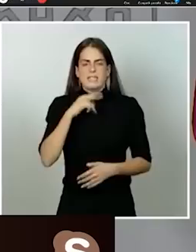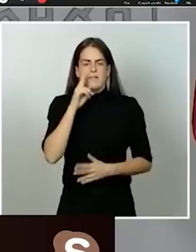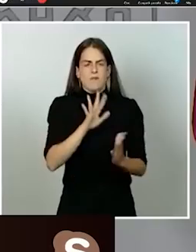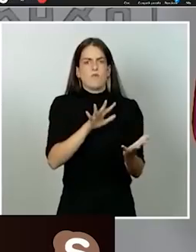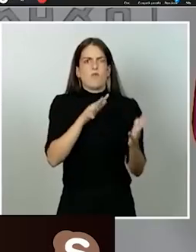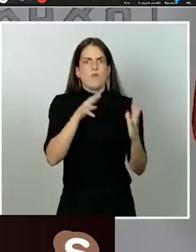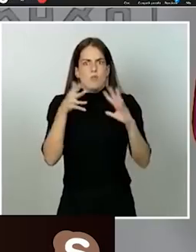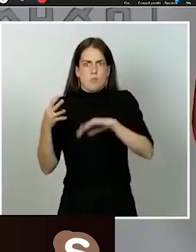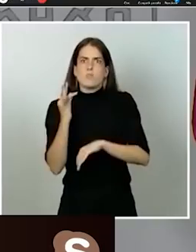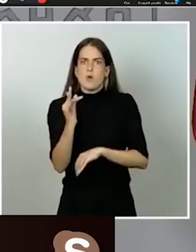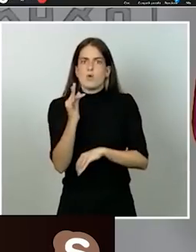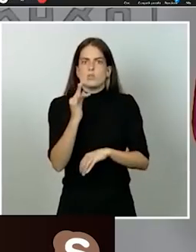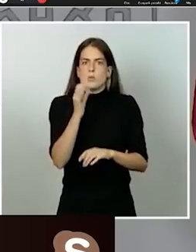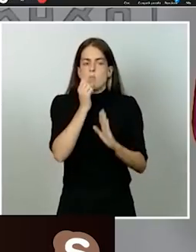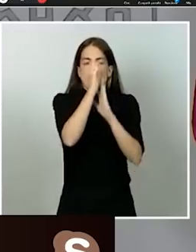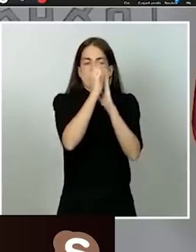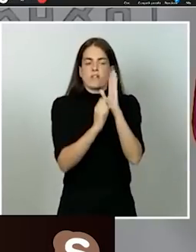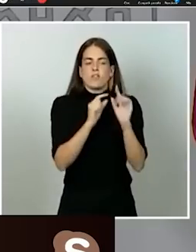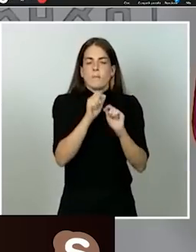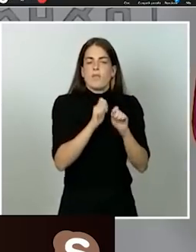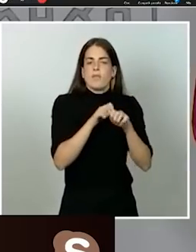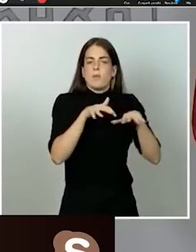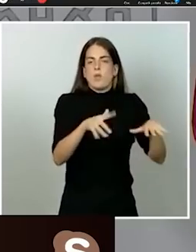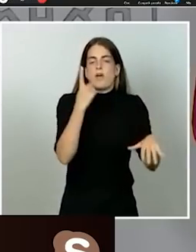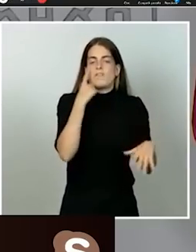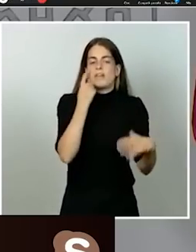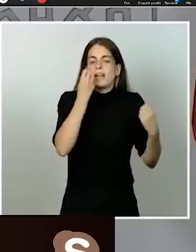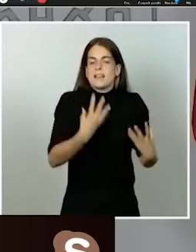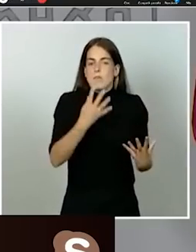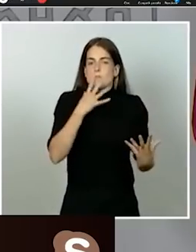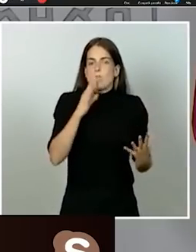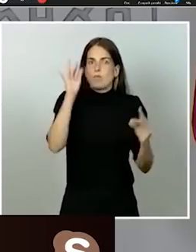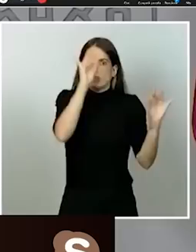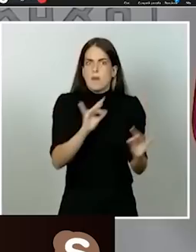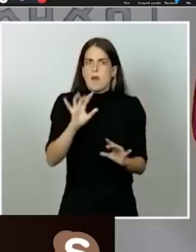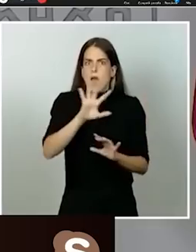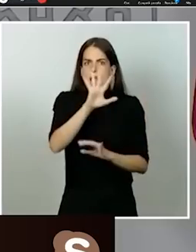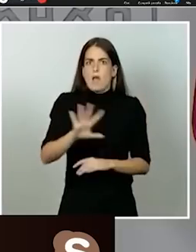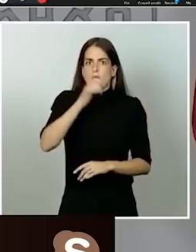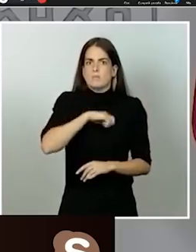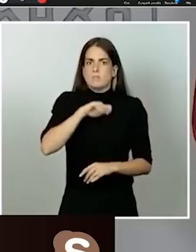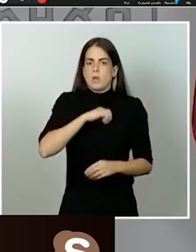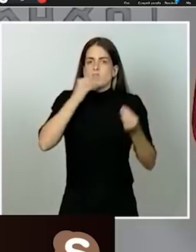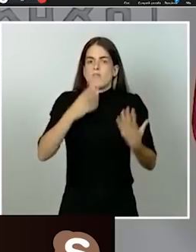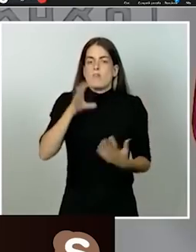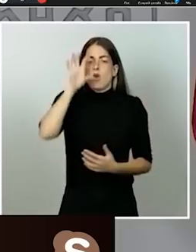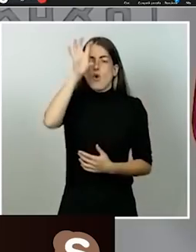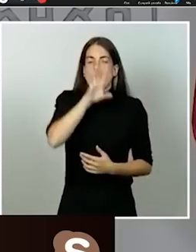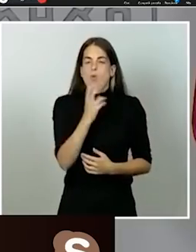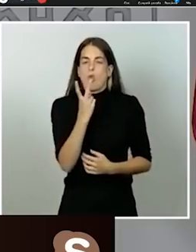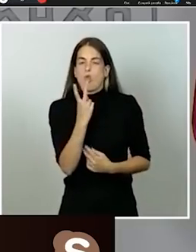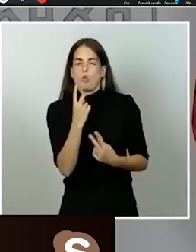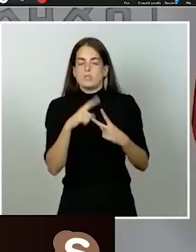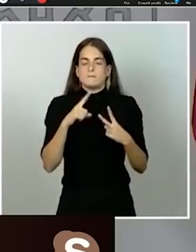recuperar esos niveles muy posiblemente hasta finales del año que viene, principios del año 2023. Y todo ello con una factura